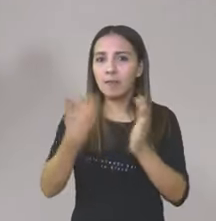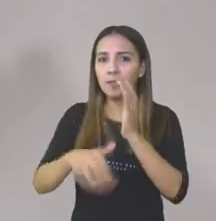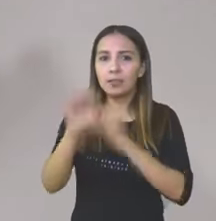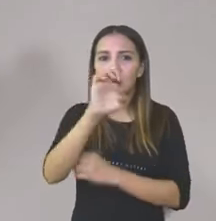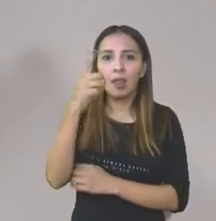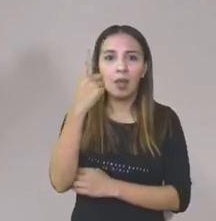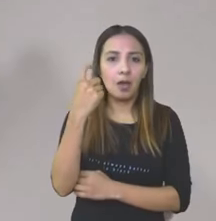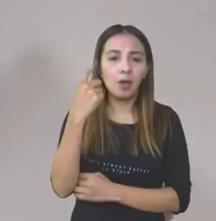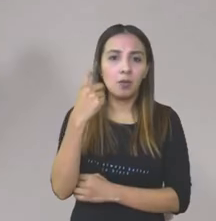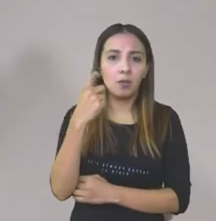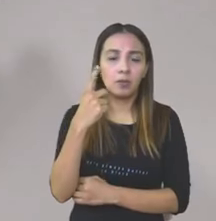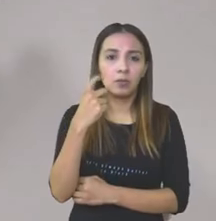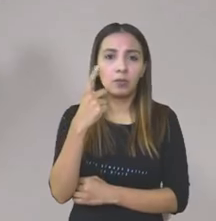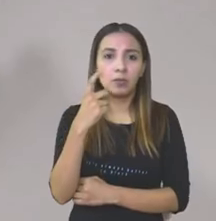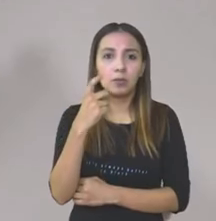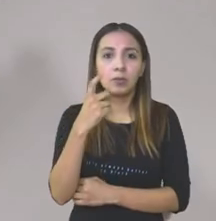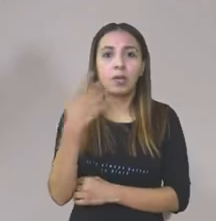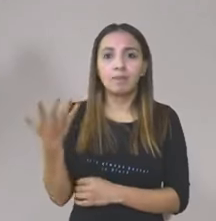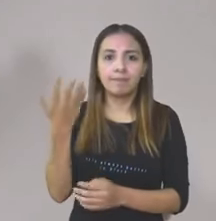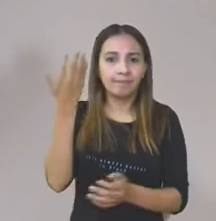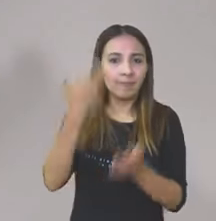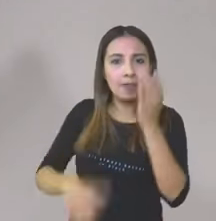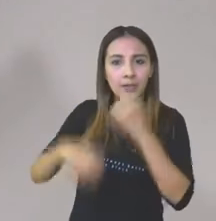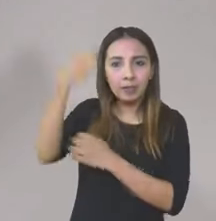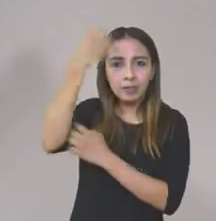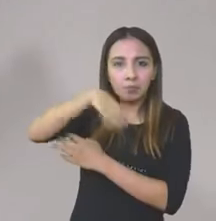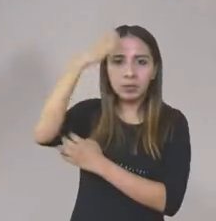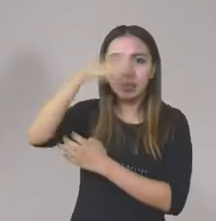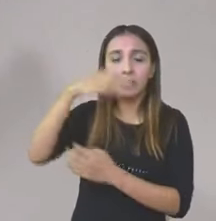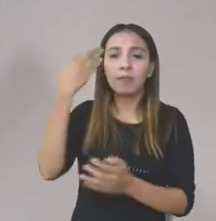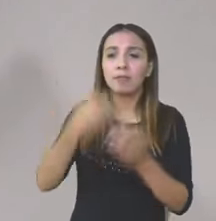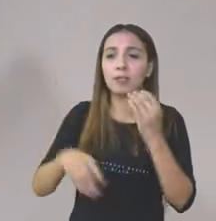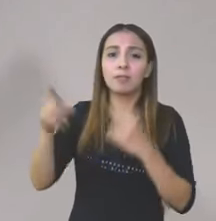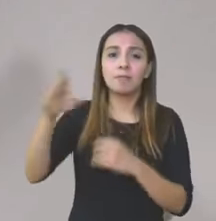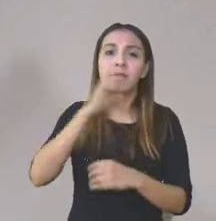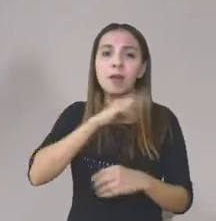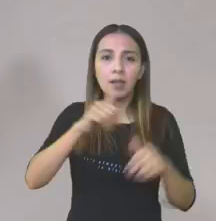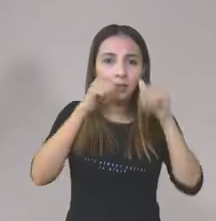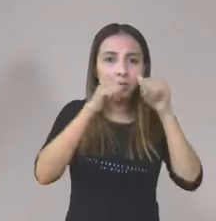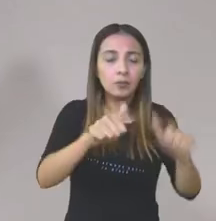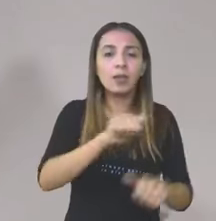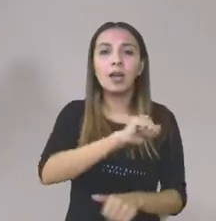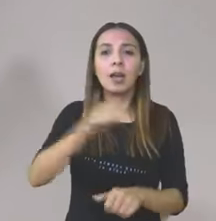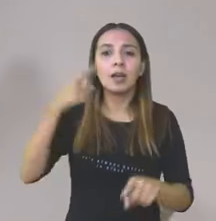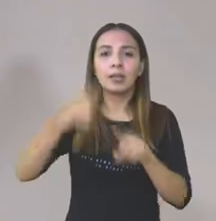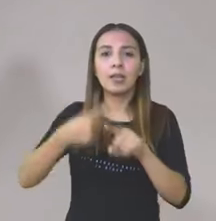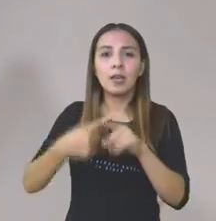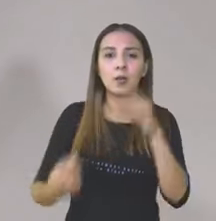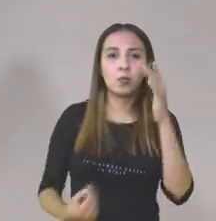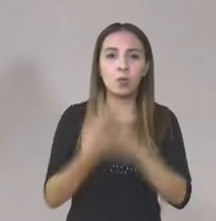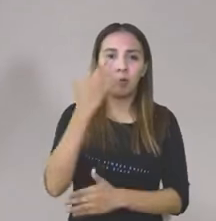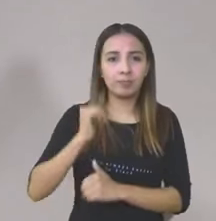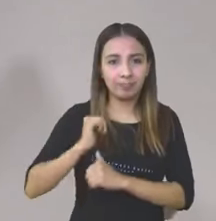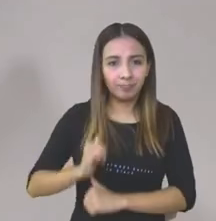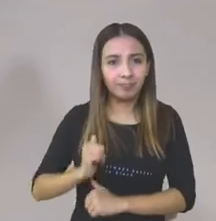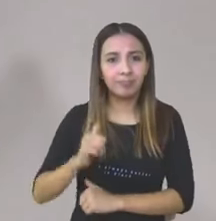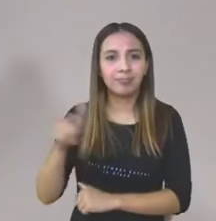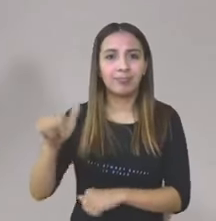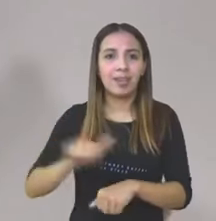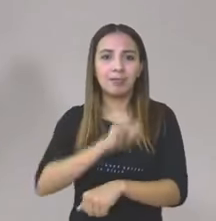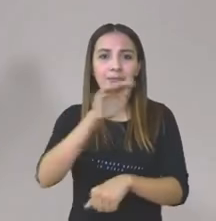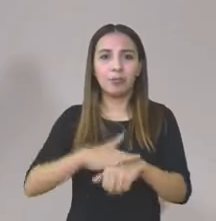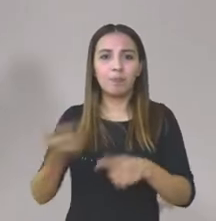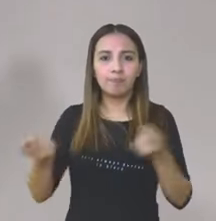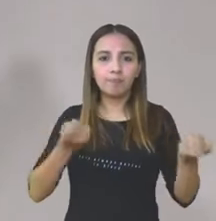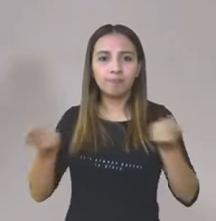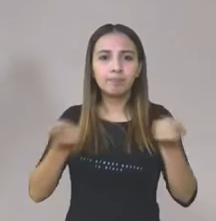Ensenada, Baja California. La inexperiencia y la mala atención por parte de quienes llegaron para hacerse cargo de la administración